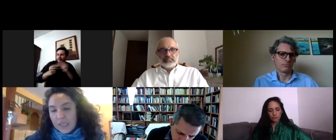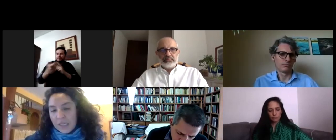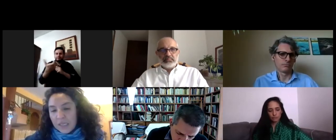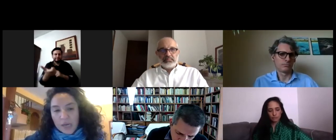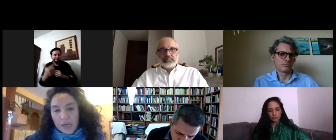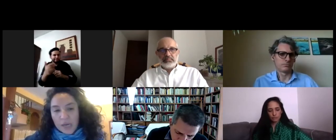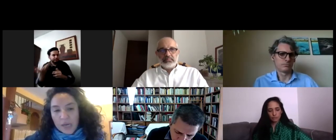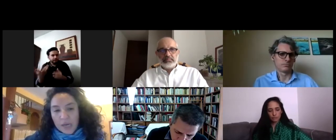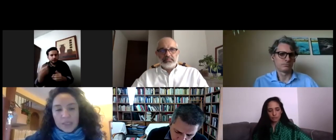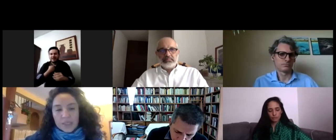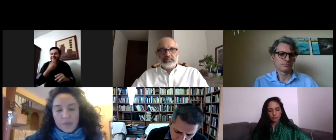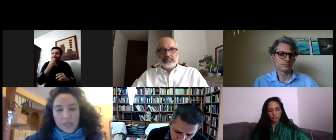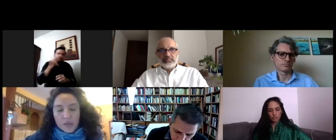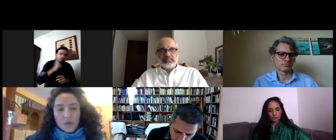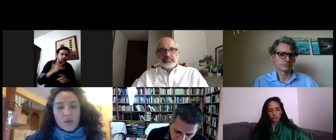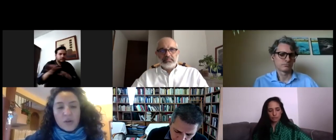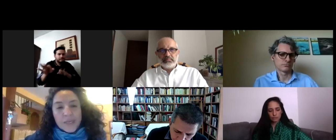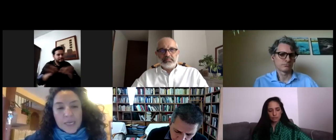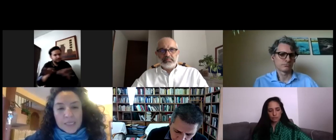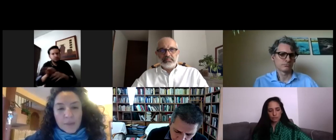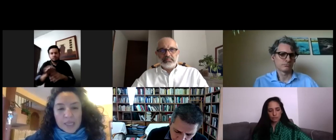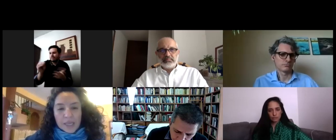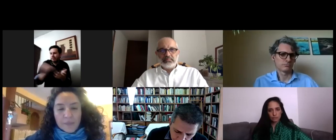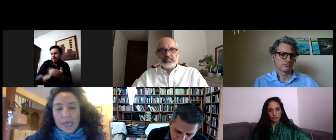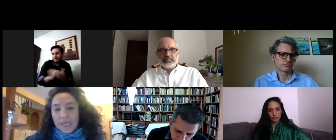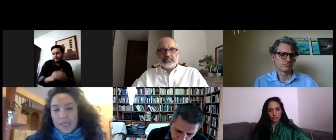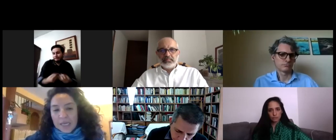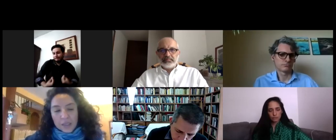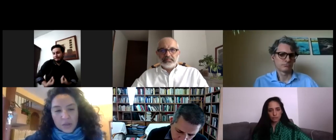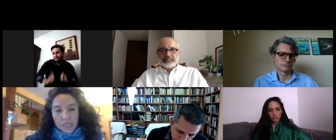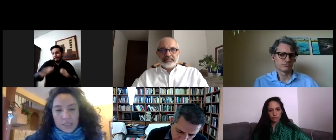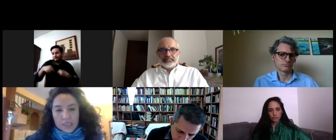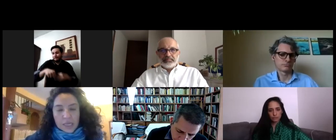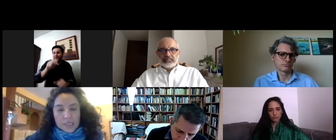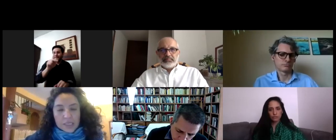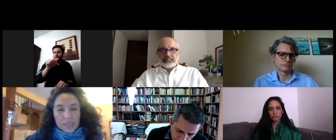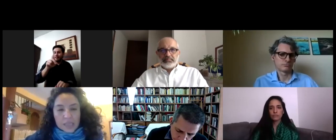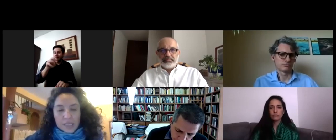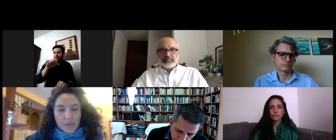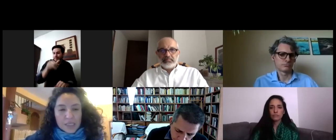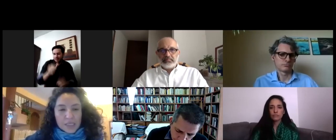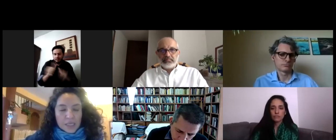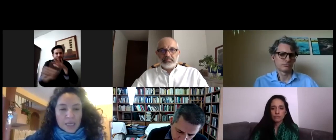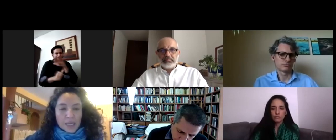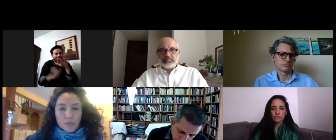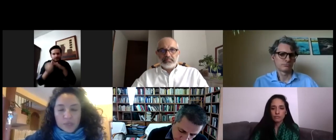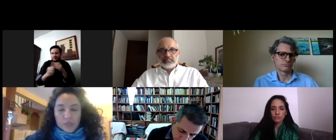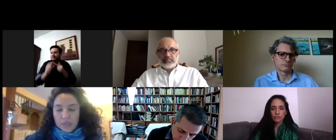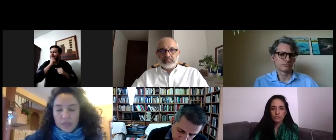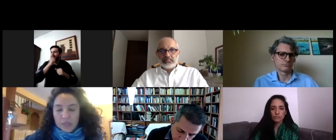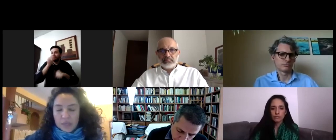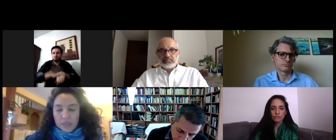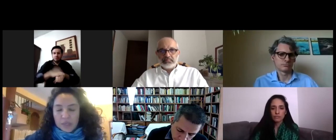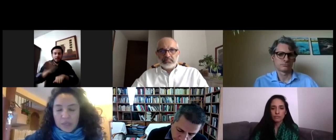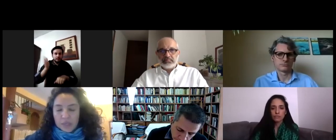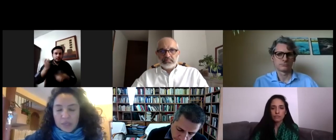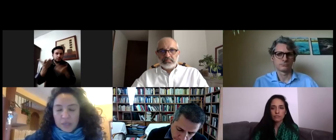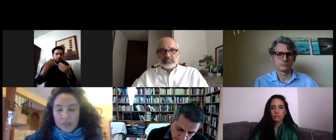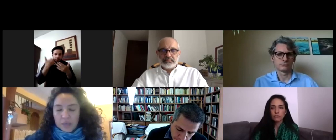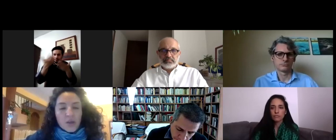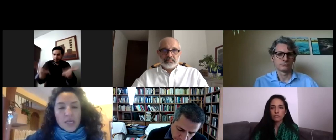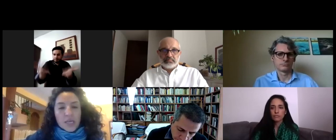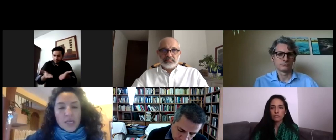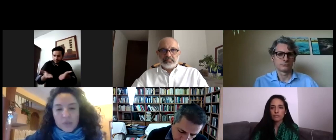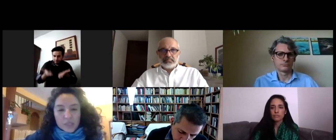niñas y niños trabajadores están viviendo esta pandemia. Entonces, sin más, pues quisiera presentarles este